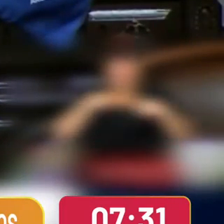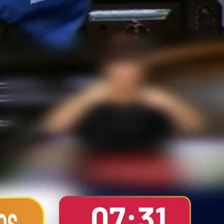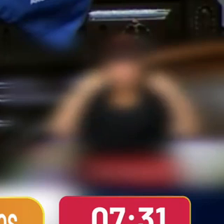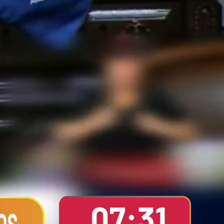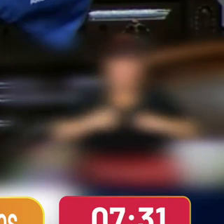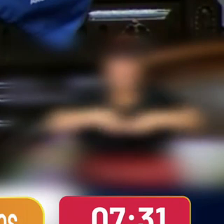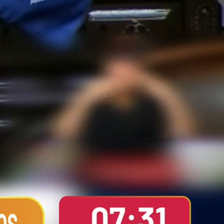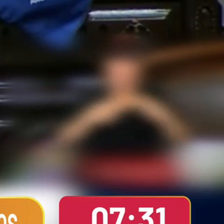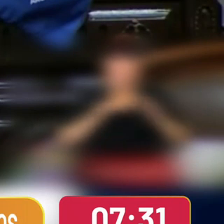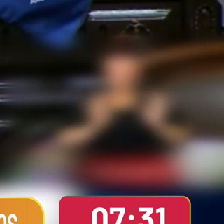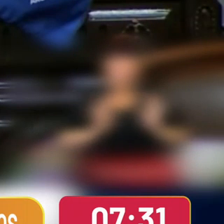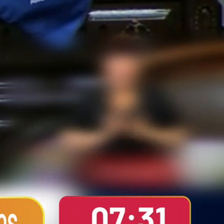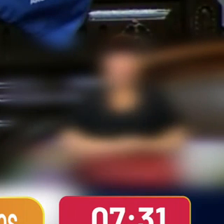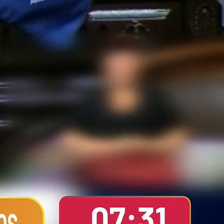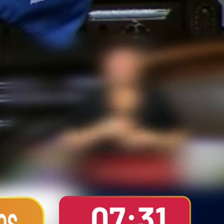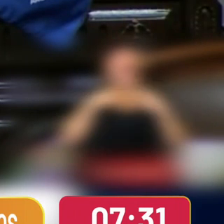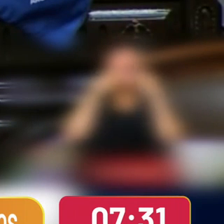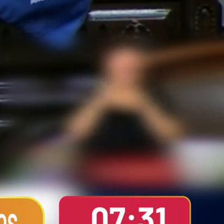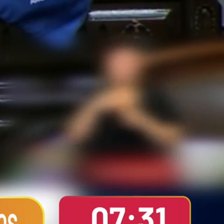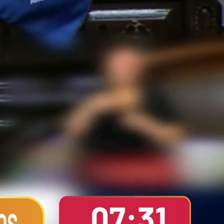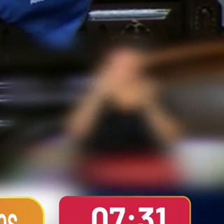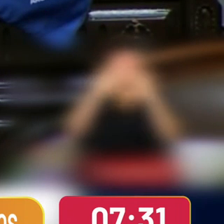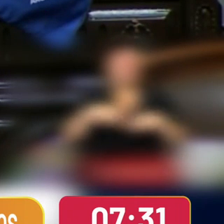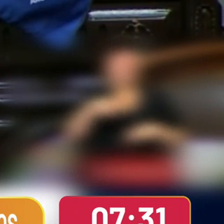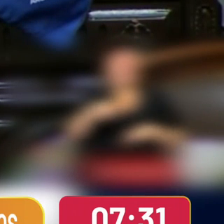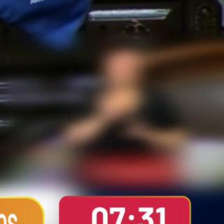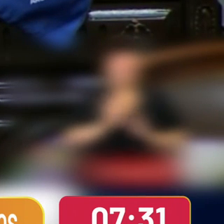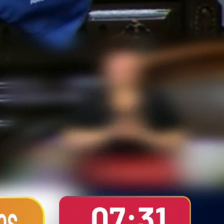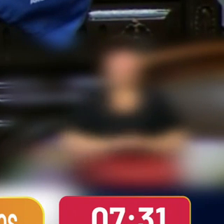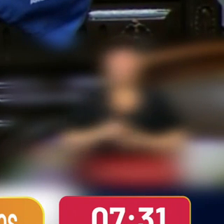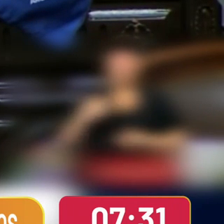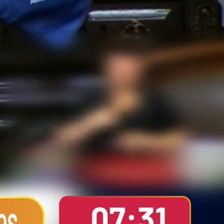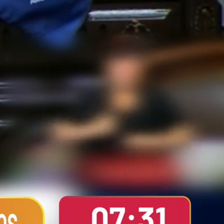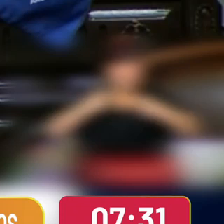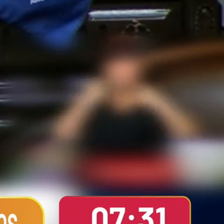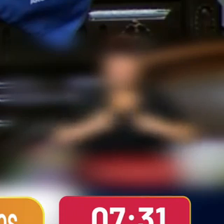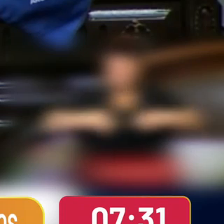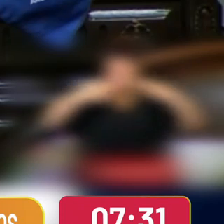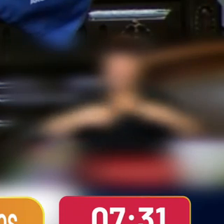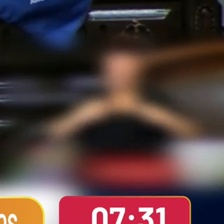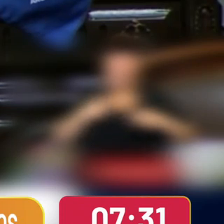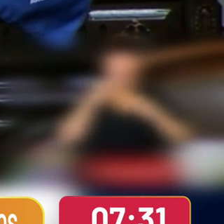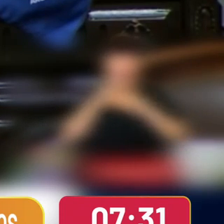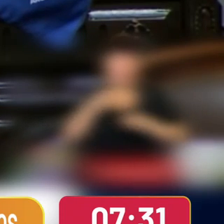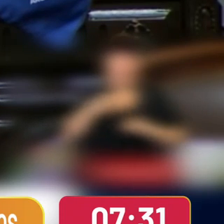convicción a apoyar este proyecto. Lo hago con mucha convicción.